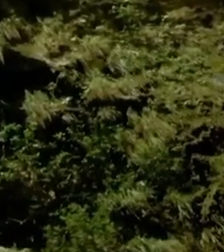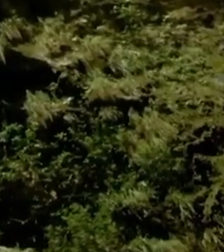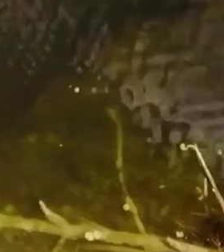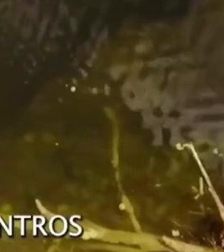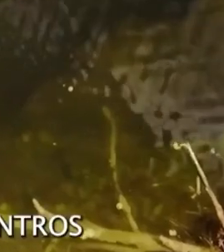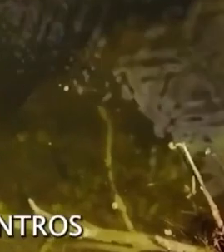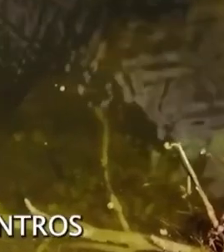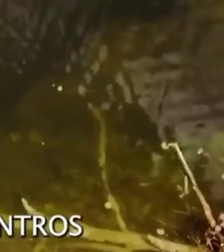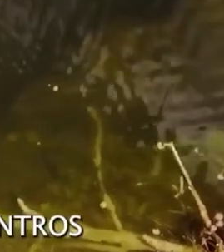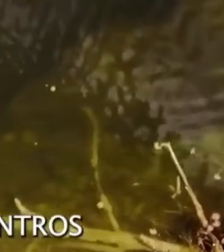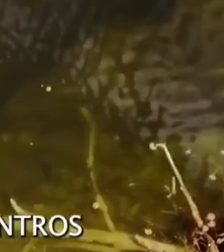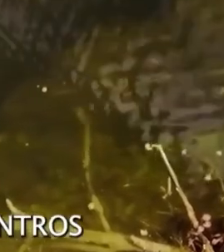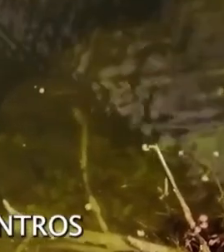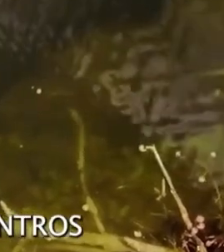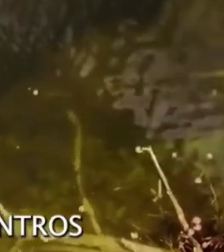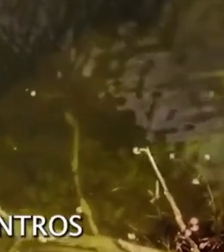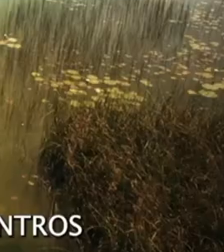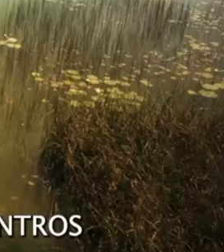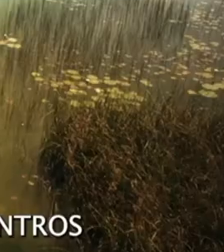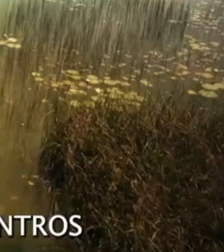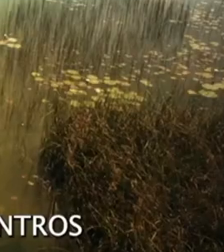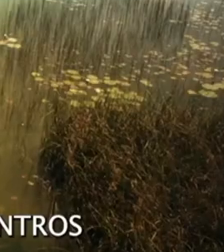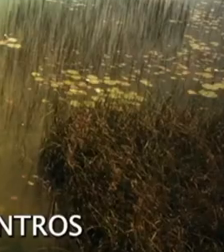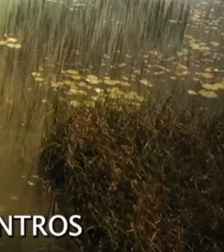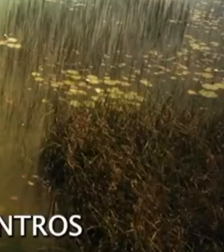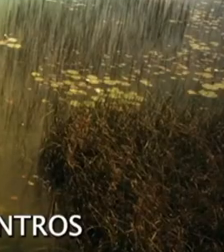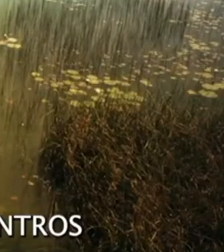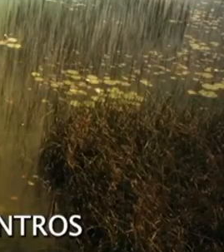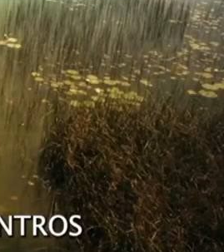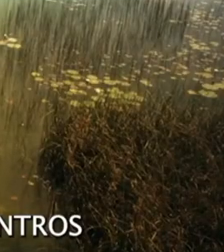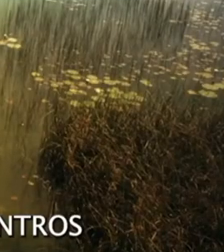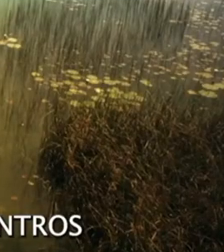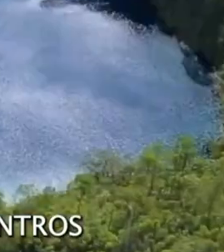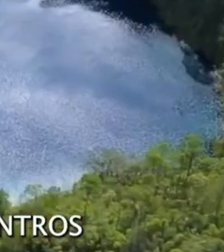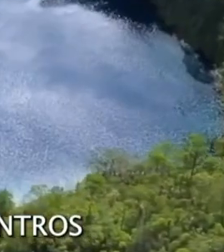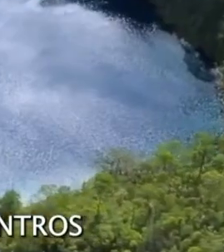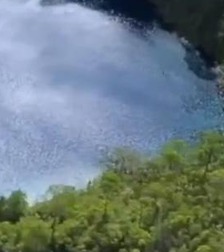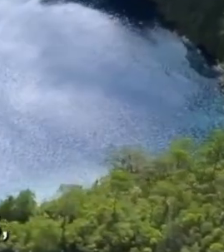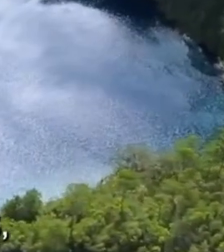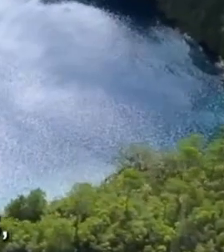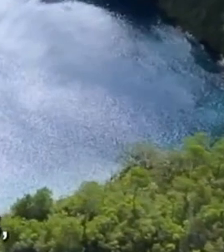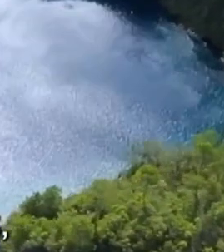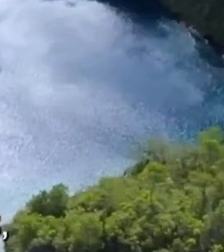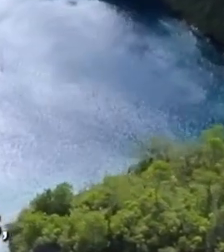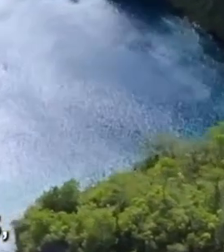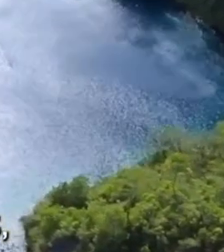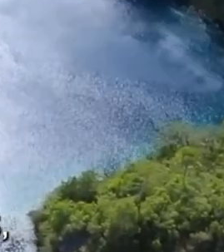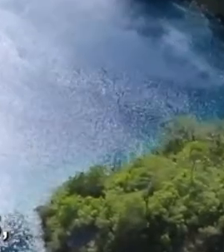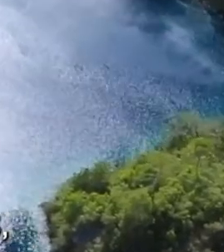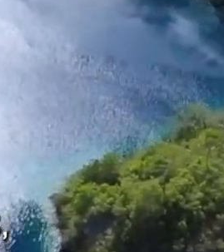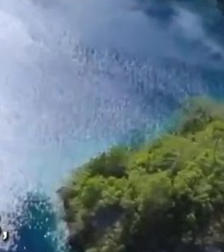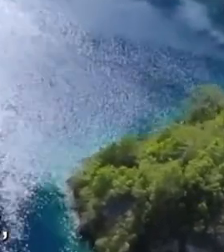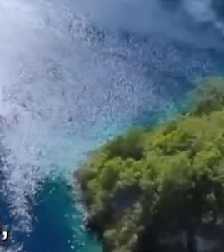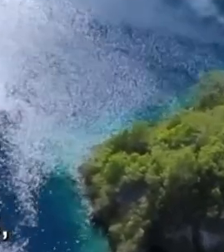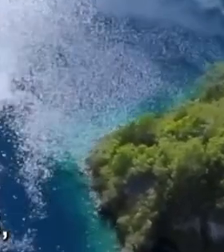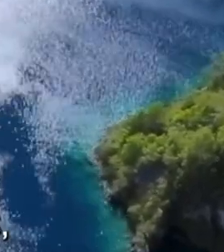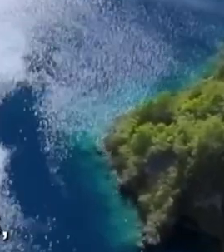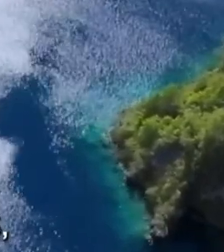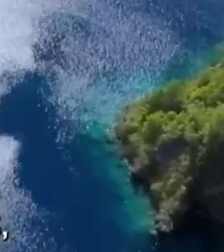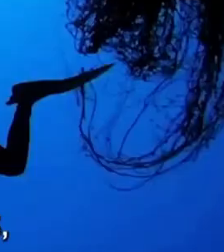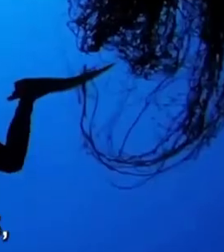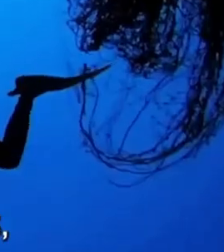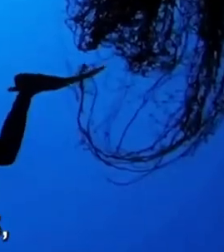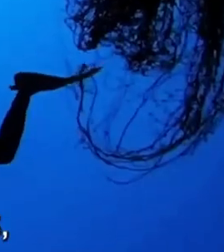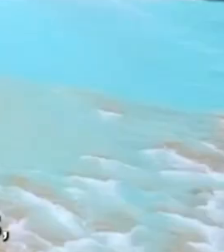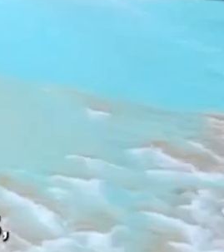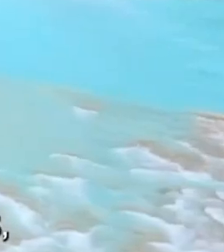pesos. Con su ayuda, hemos trabajado en 36 centros turísticos de naturaleza que benefician a 750 mil